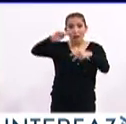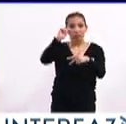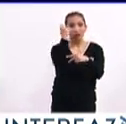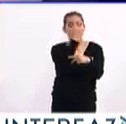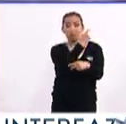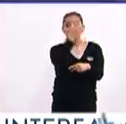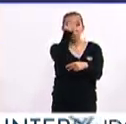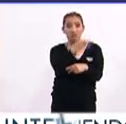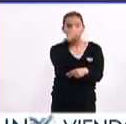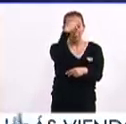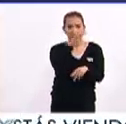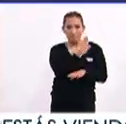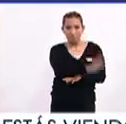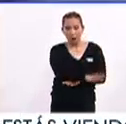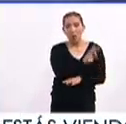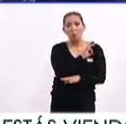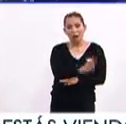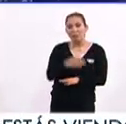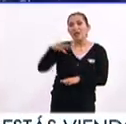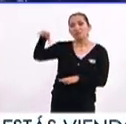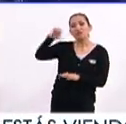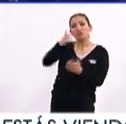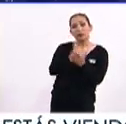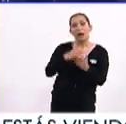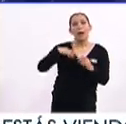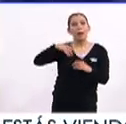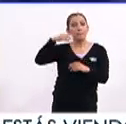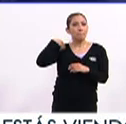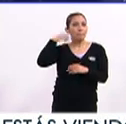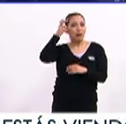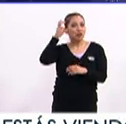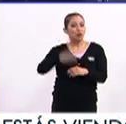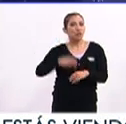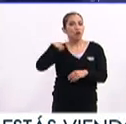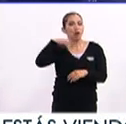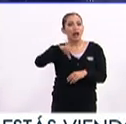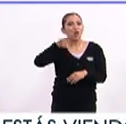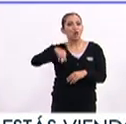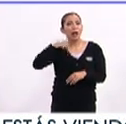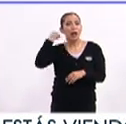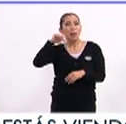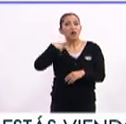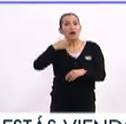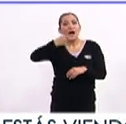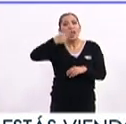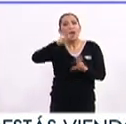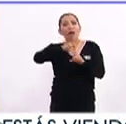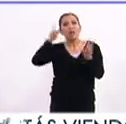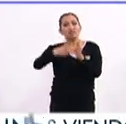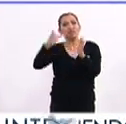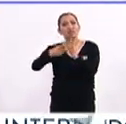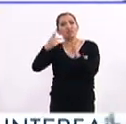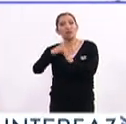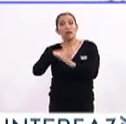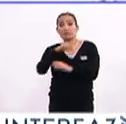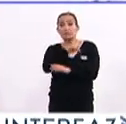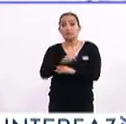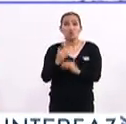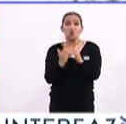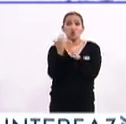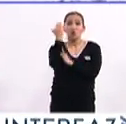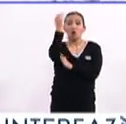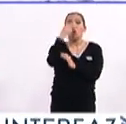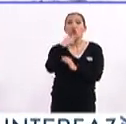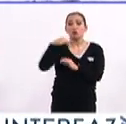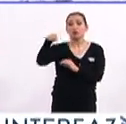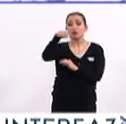tecnología 100% mexicana, podría operar en ciudades como Pachuca, Cancún o Acapulco, donde los vientos son constantes y se encuentran cerca de los centros de alto